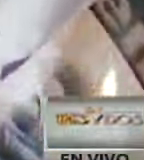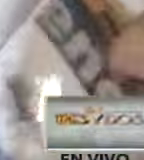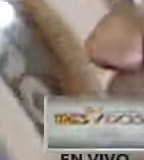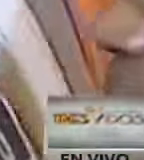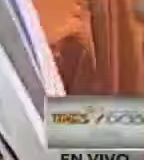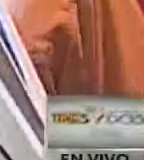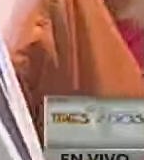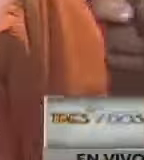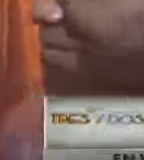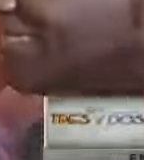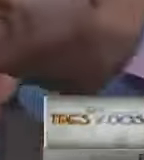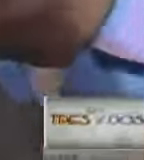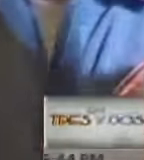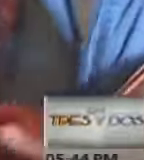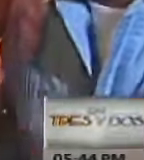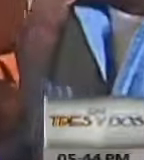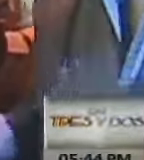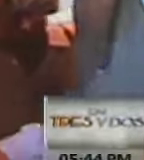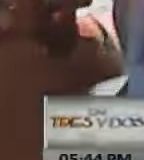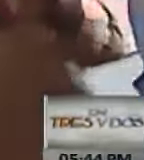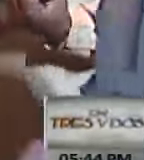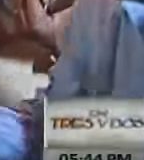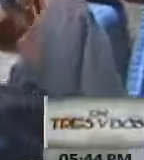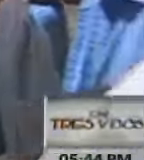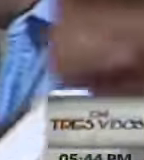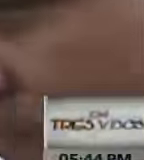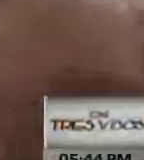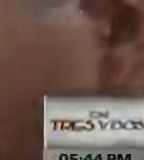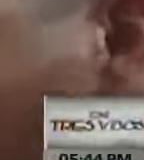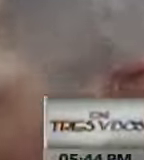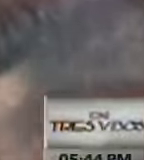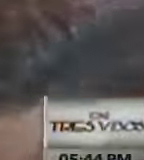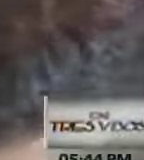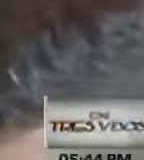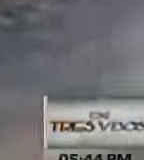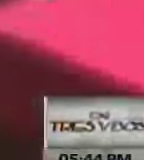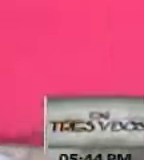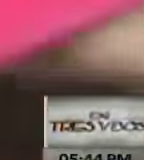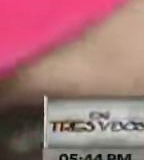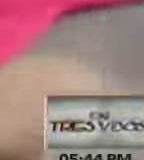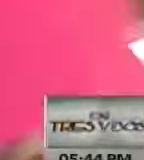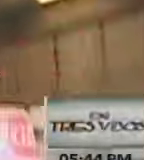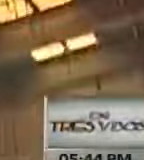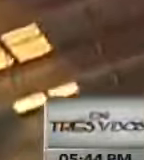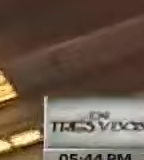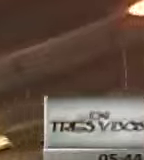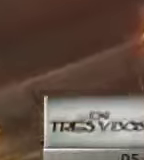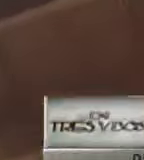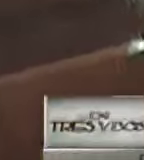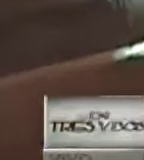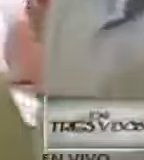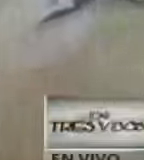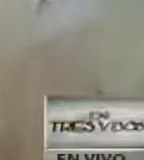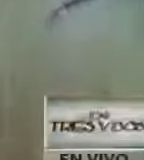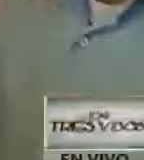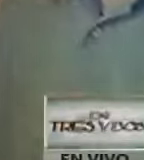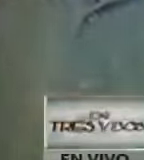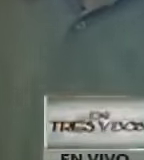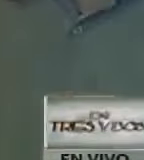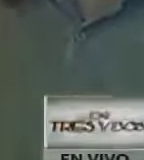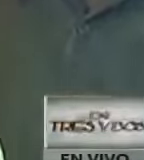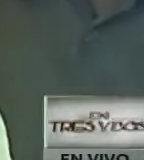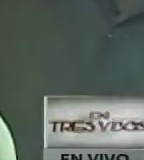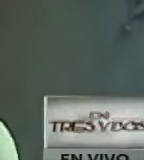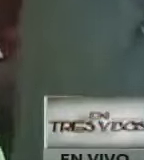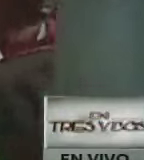específicos que tienen a fortalecer. Bien, usuarios y usuarias, como pueden ver a través de las imágenes que les lleva